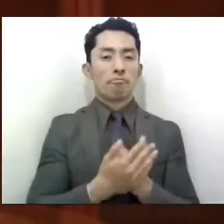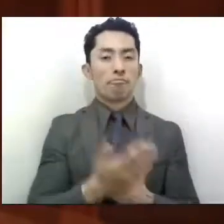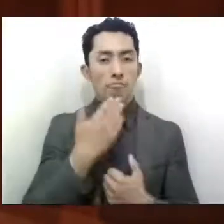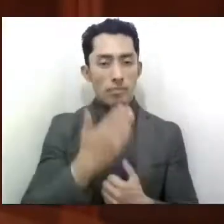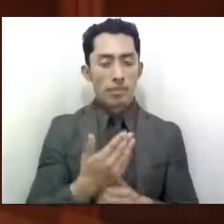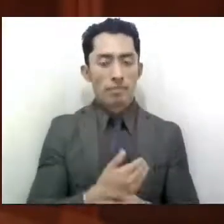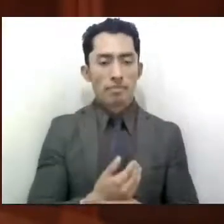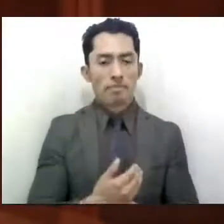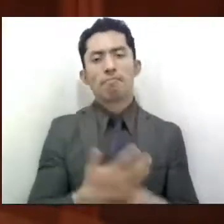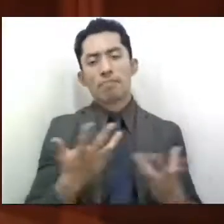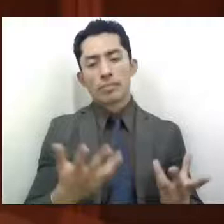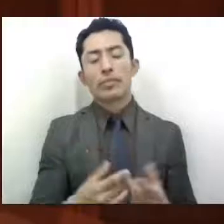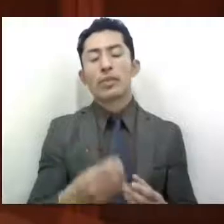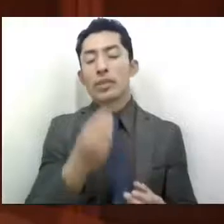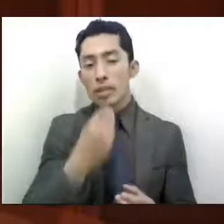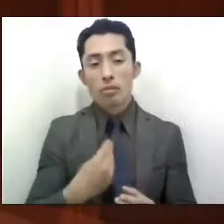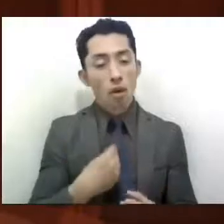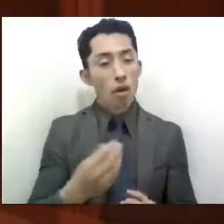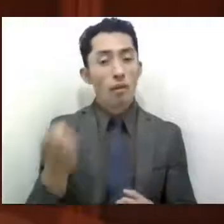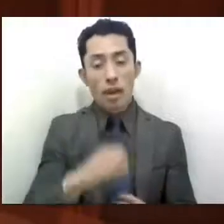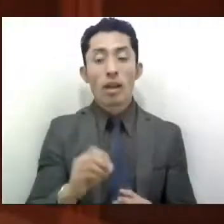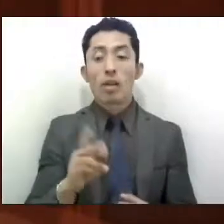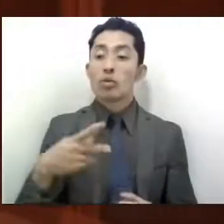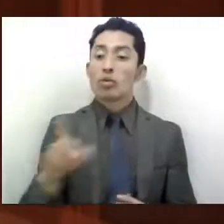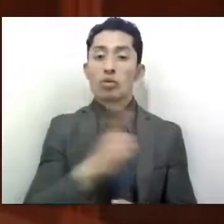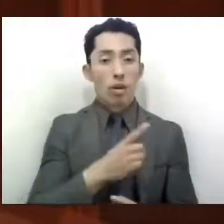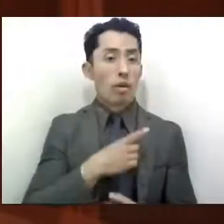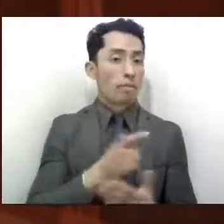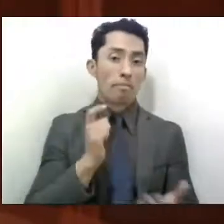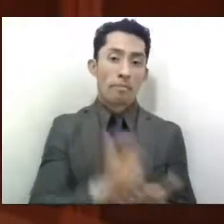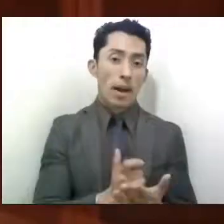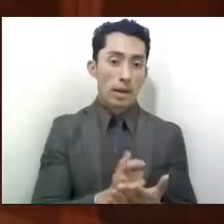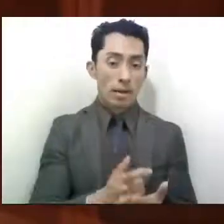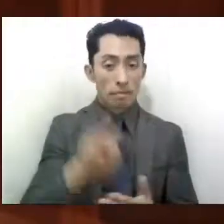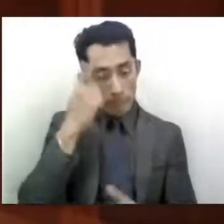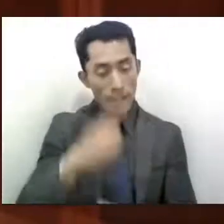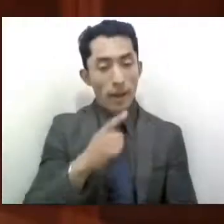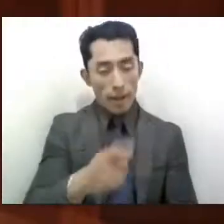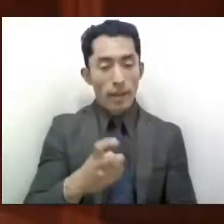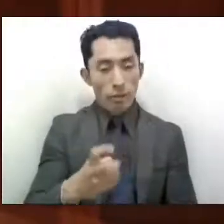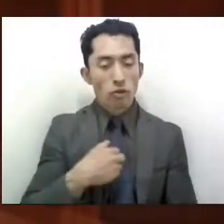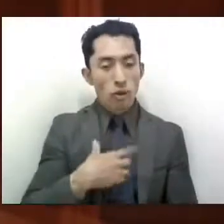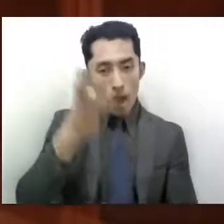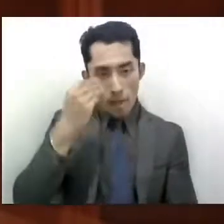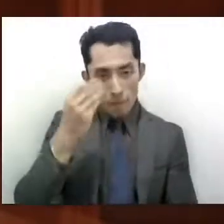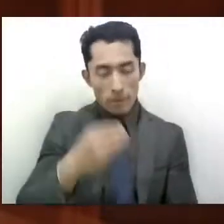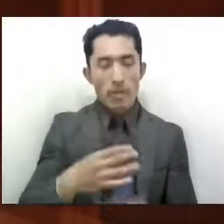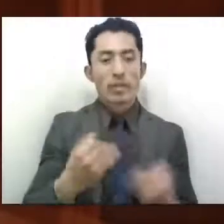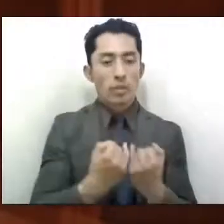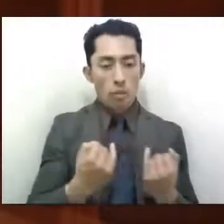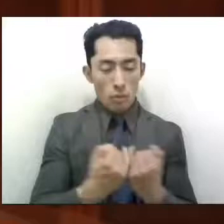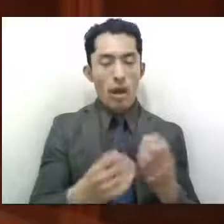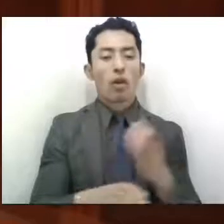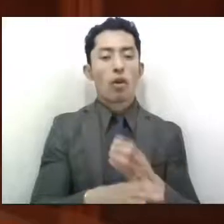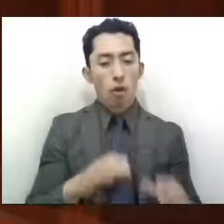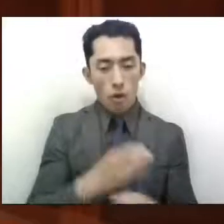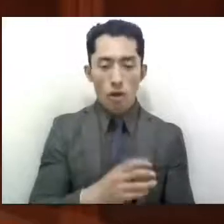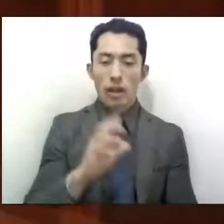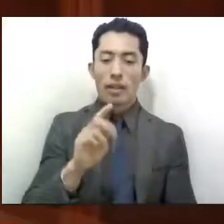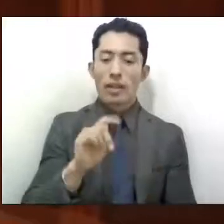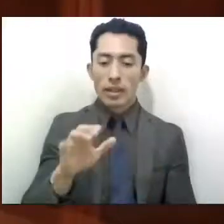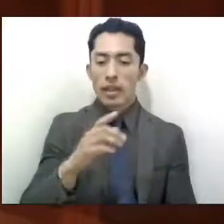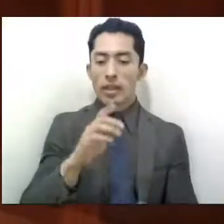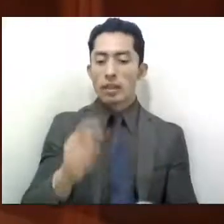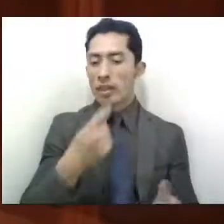a autofinanciarse para adquirir estas habilidades, así como el equipo tecnológico necesario para cumplir con la